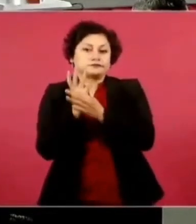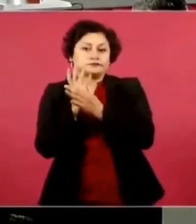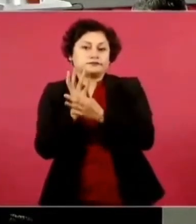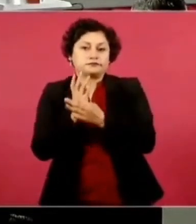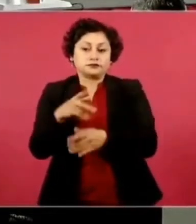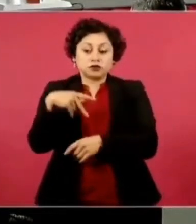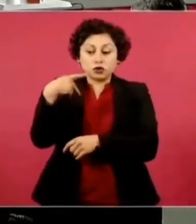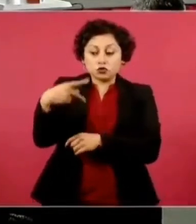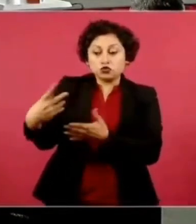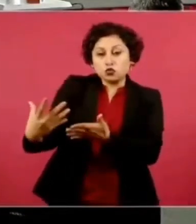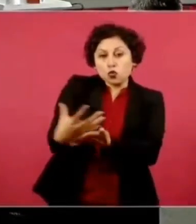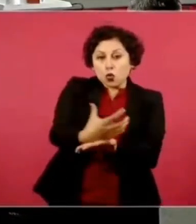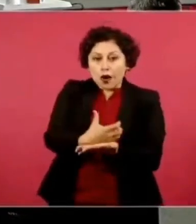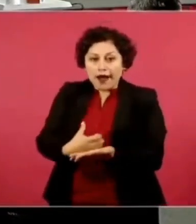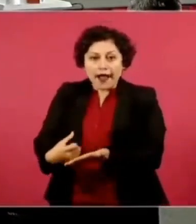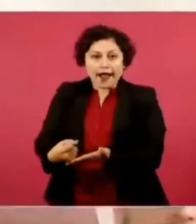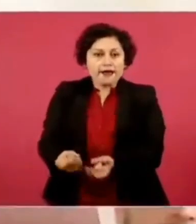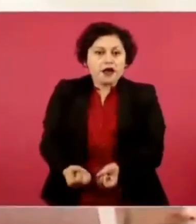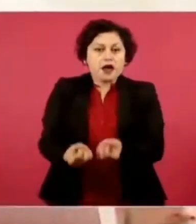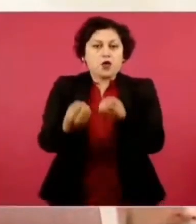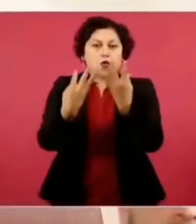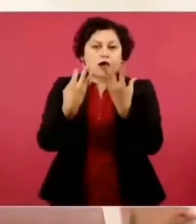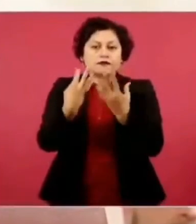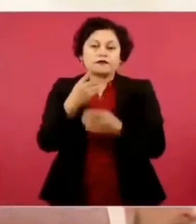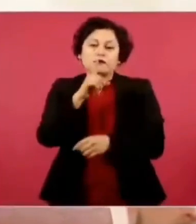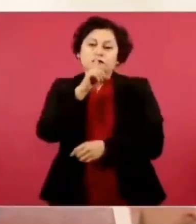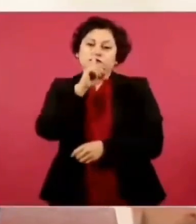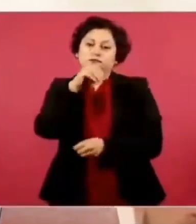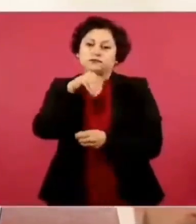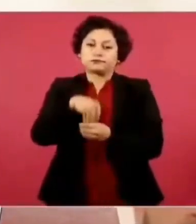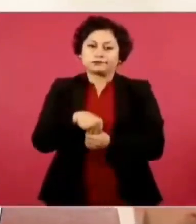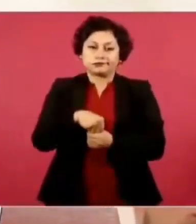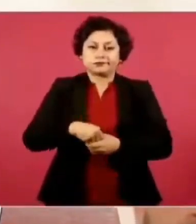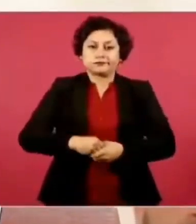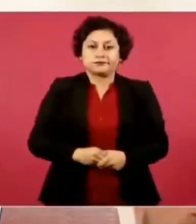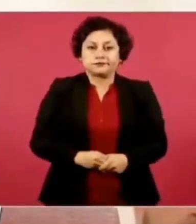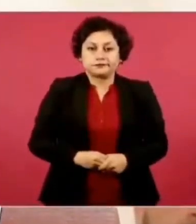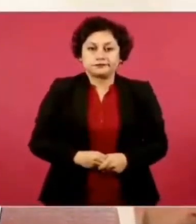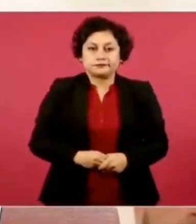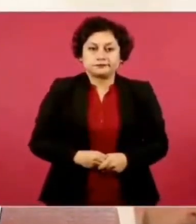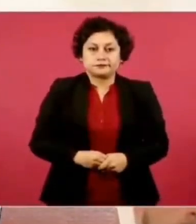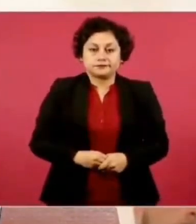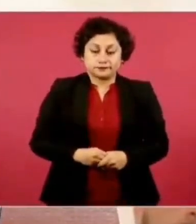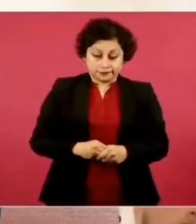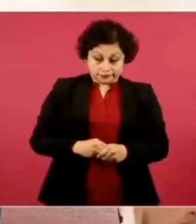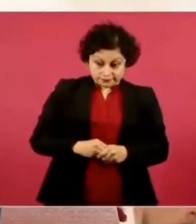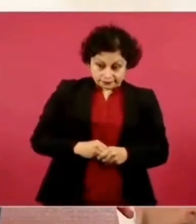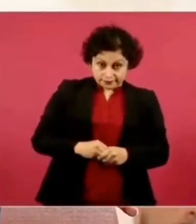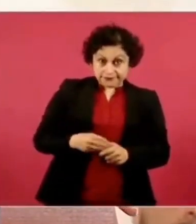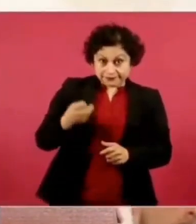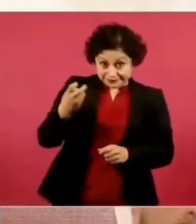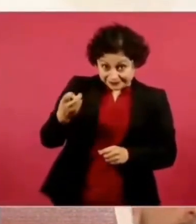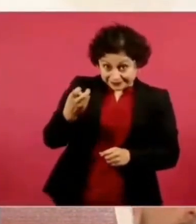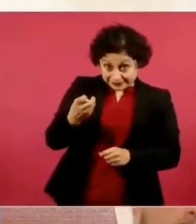de su sueldo. El monto total de sus sueldos es confidencial.